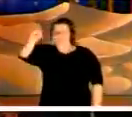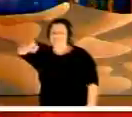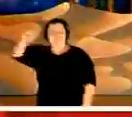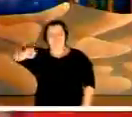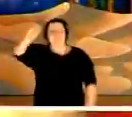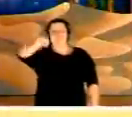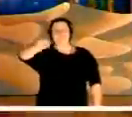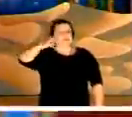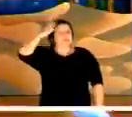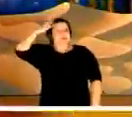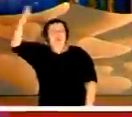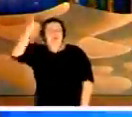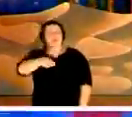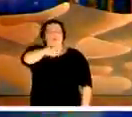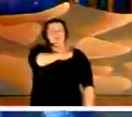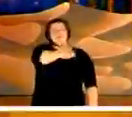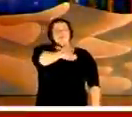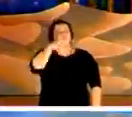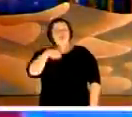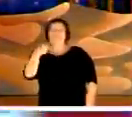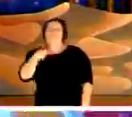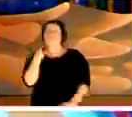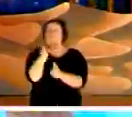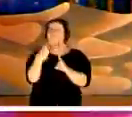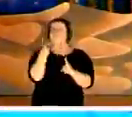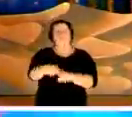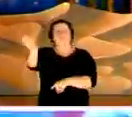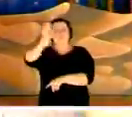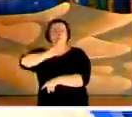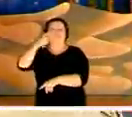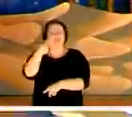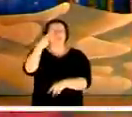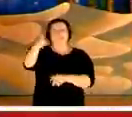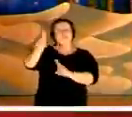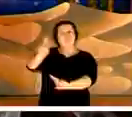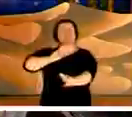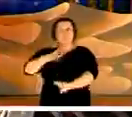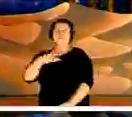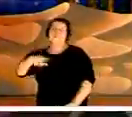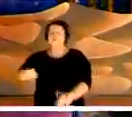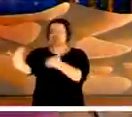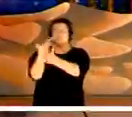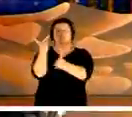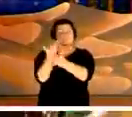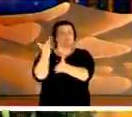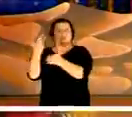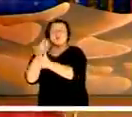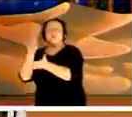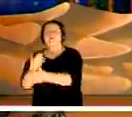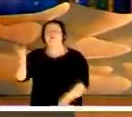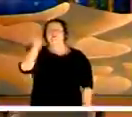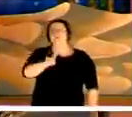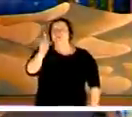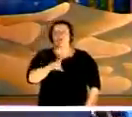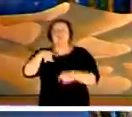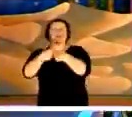Ah, en el reinado español hay cosas que no entiendo yo, a ver si tú me das la explicación. Salario medio de un padre